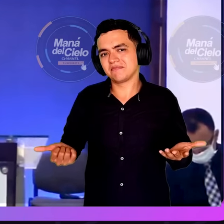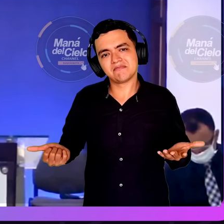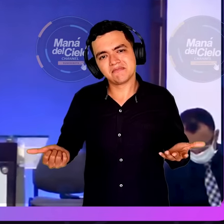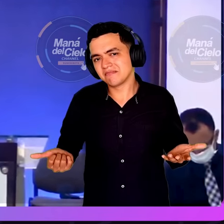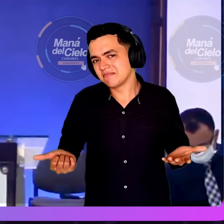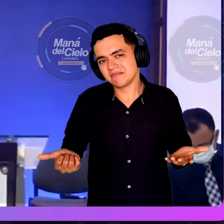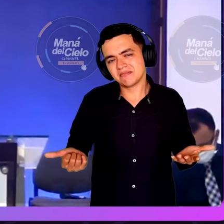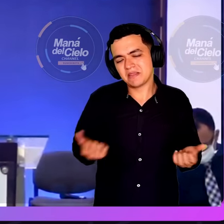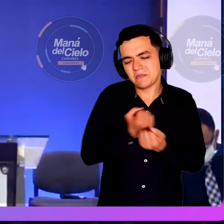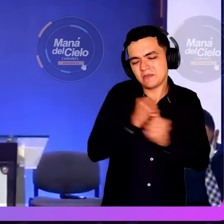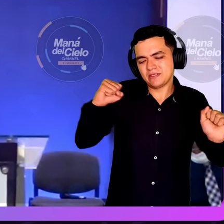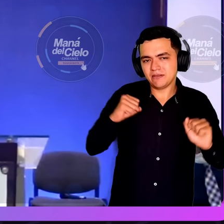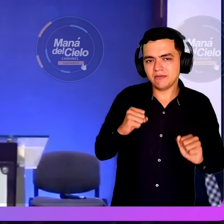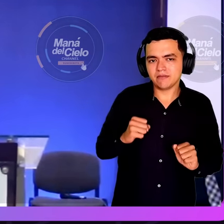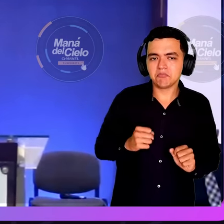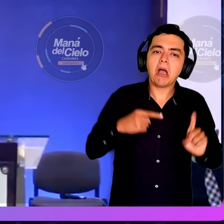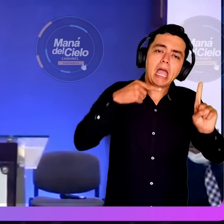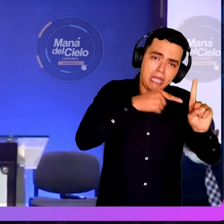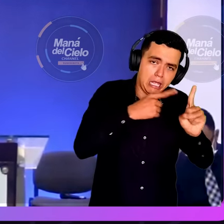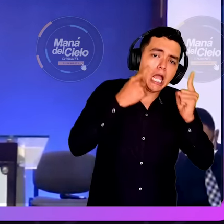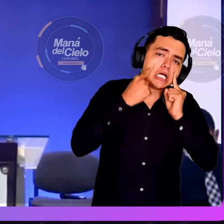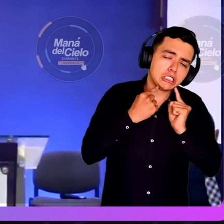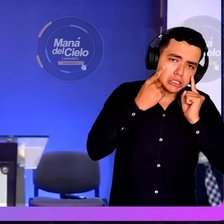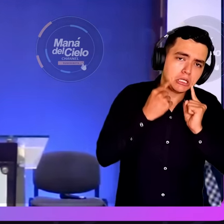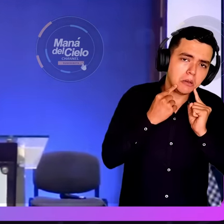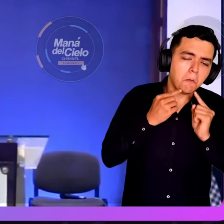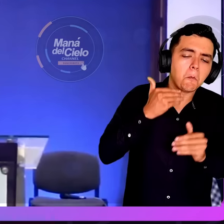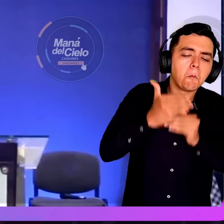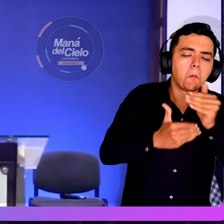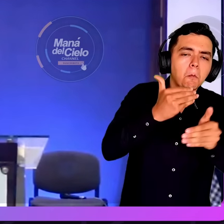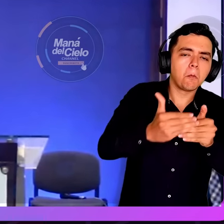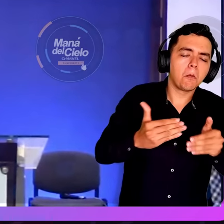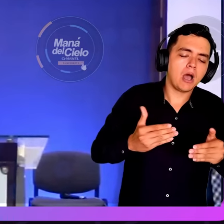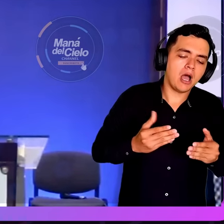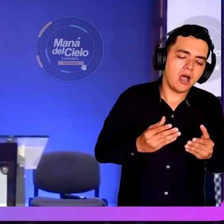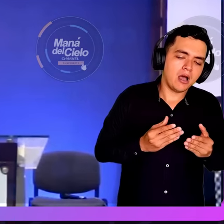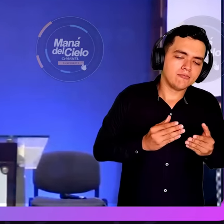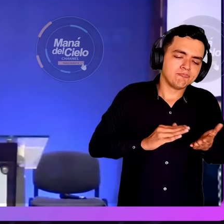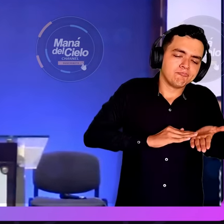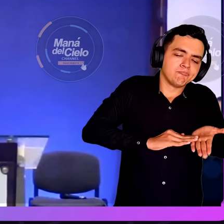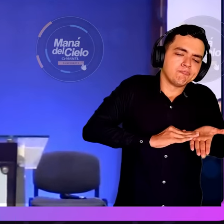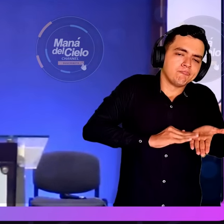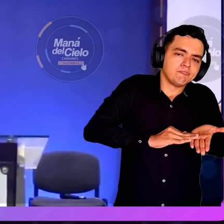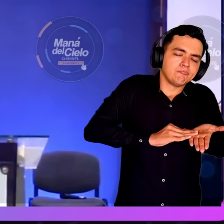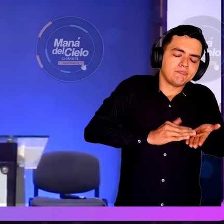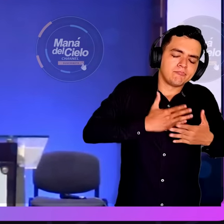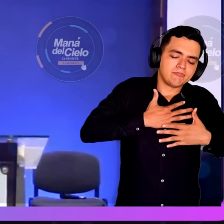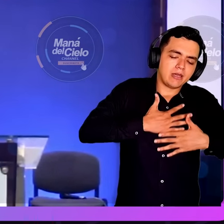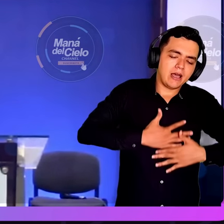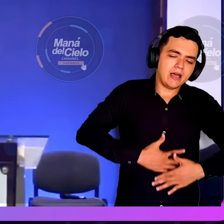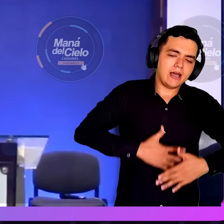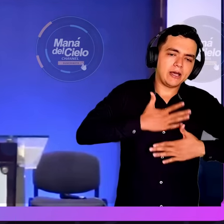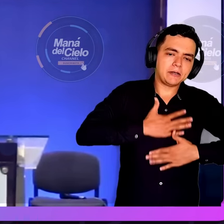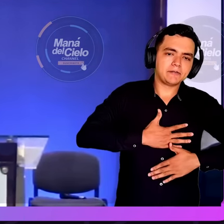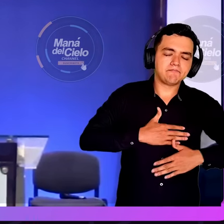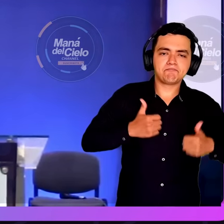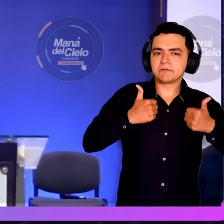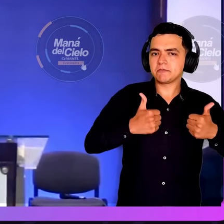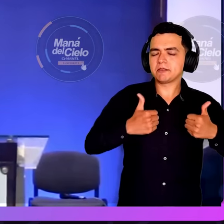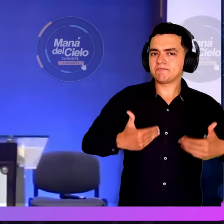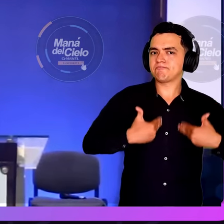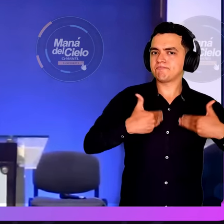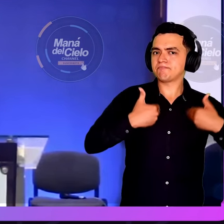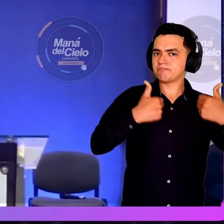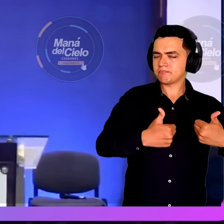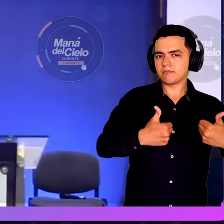pasará. Porque no hay mal que dure 100 años ni cuerpo que lo resista. Y hasta ahora yo no he visto el primero que